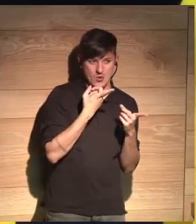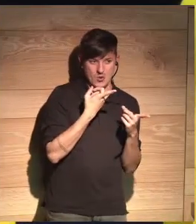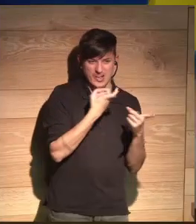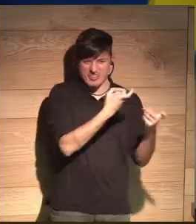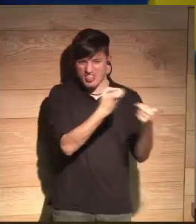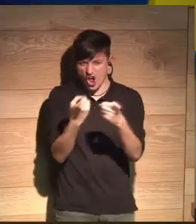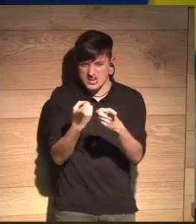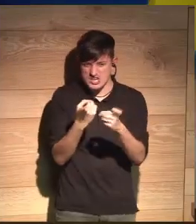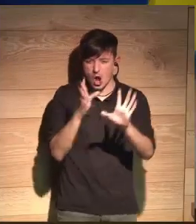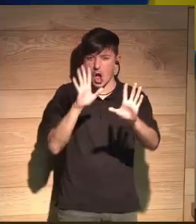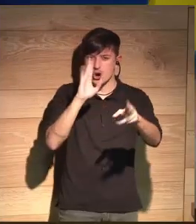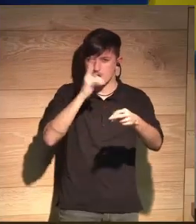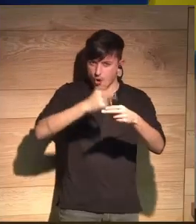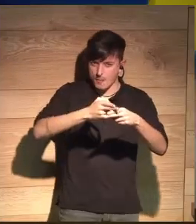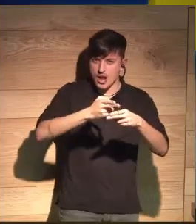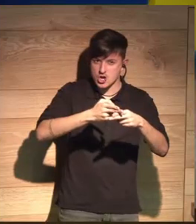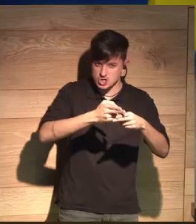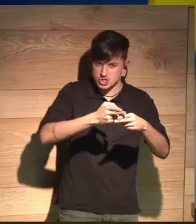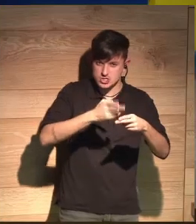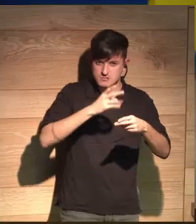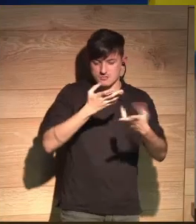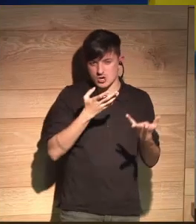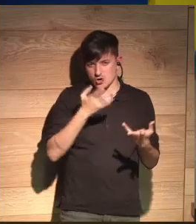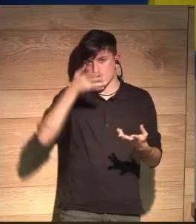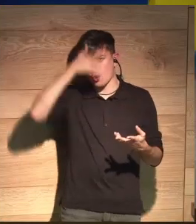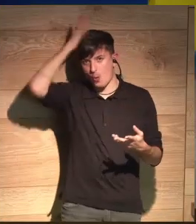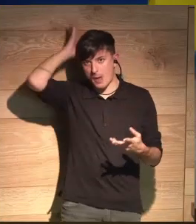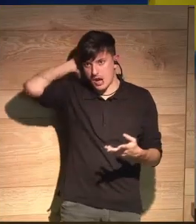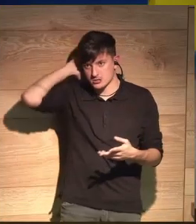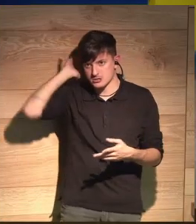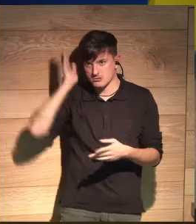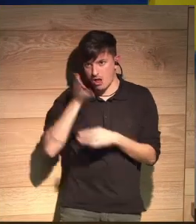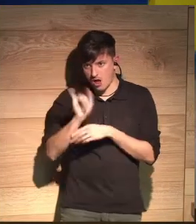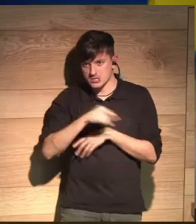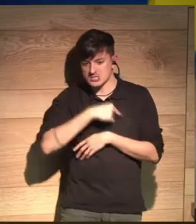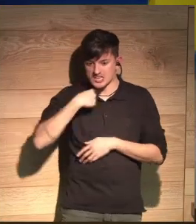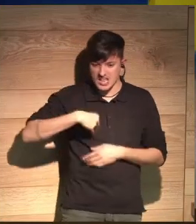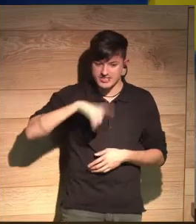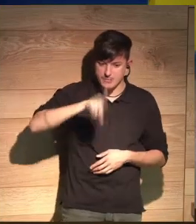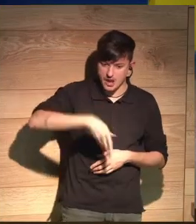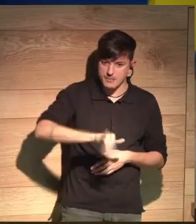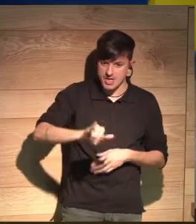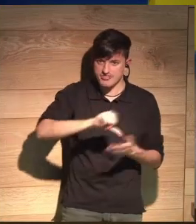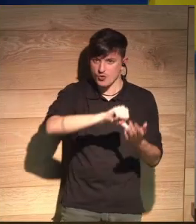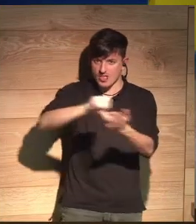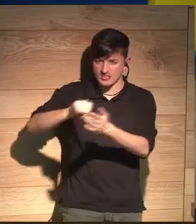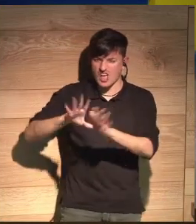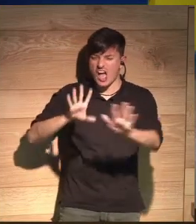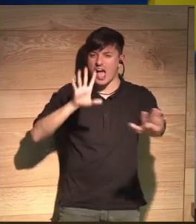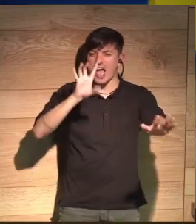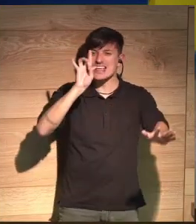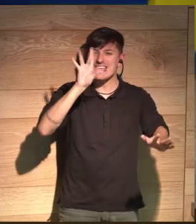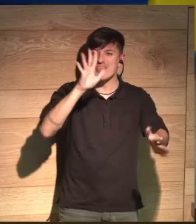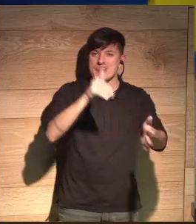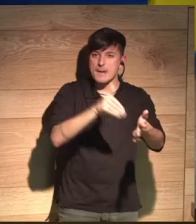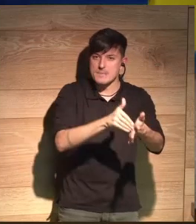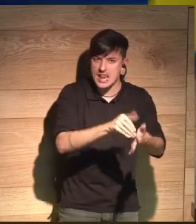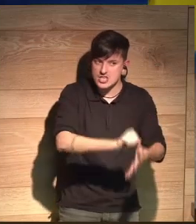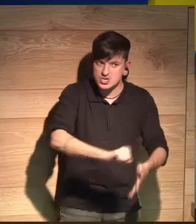los romanos tenían a mano viejo tenían en china había había hace 15.000 años